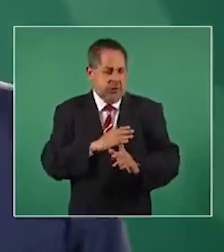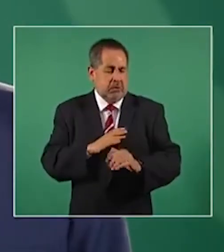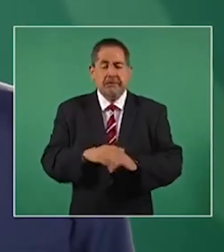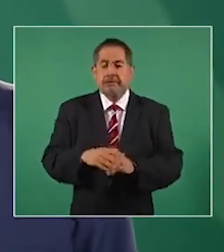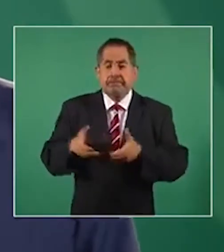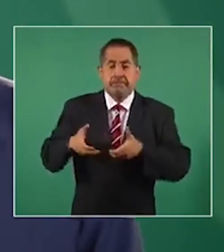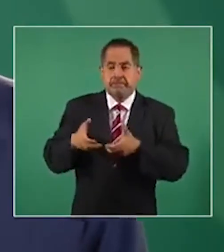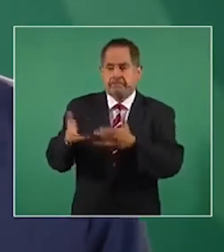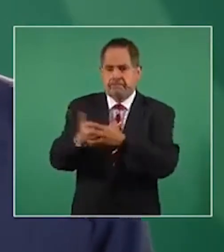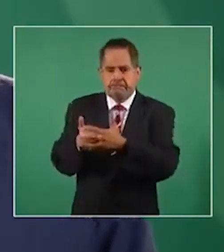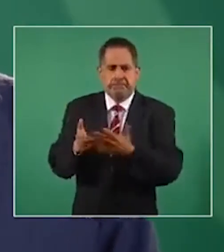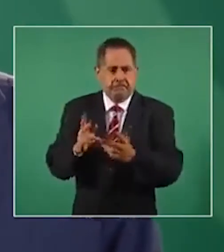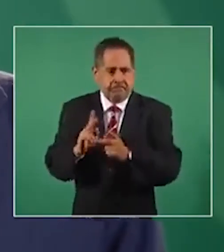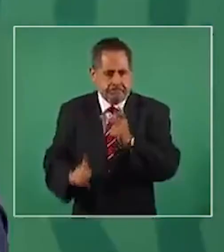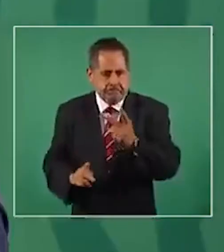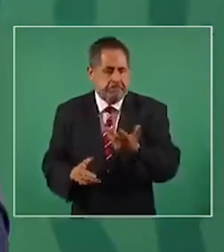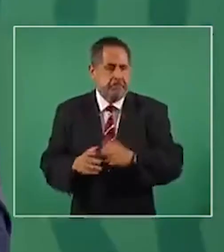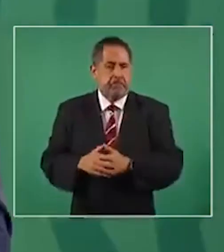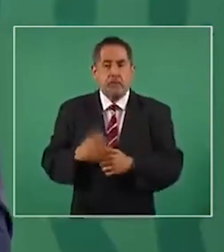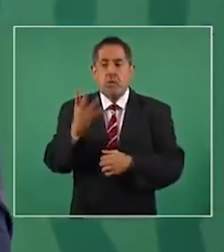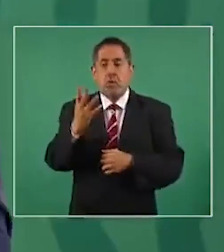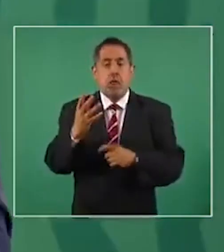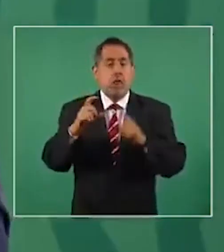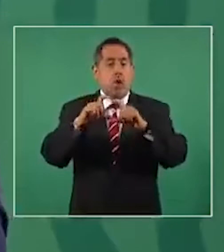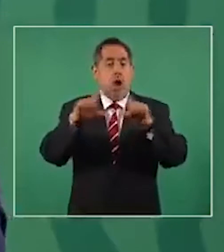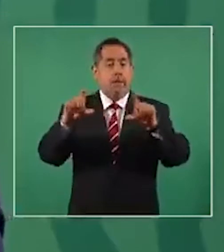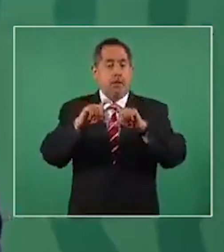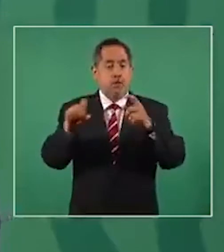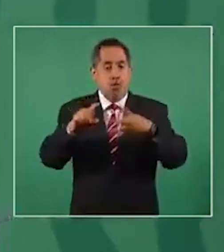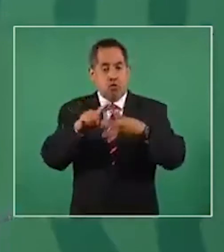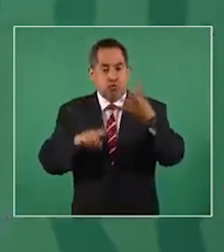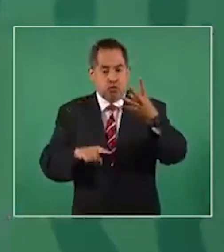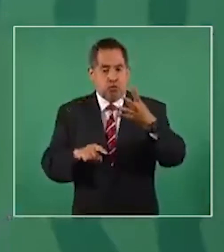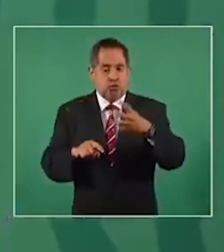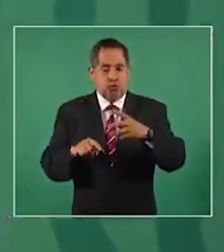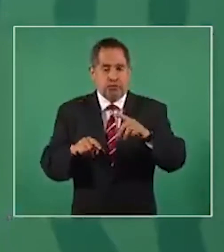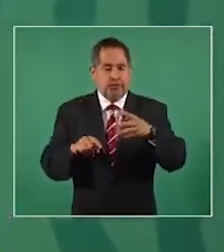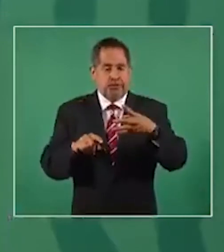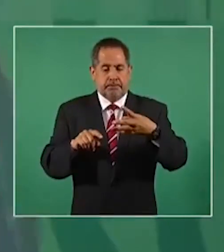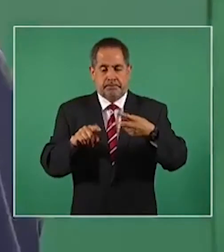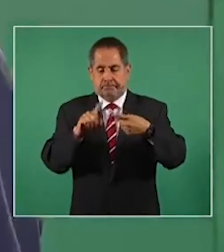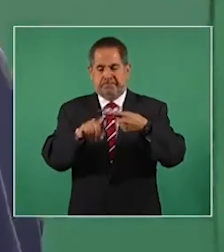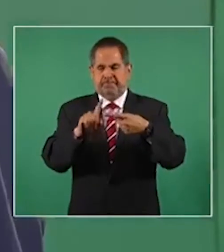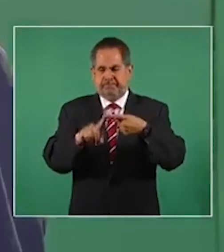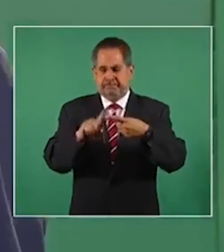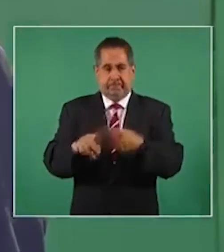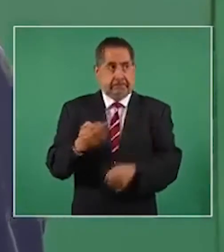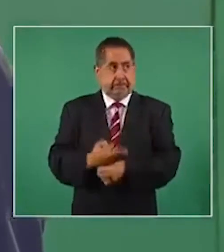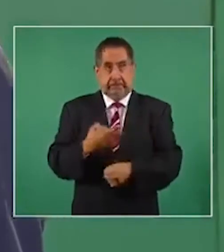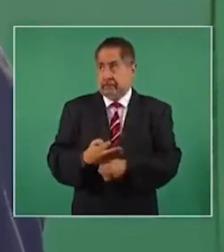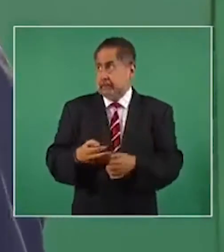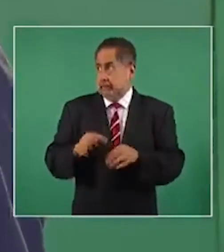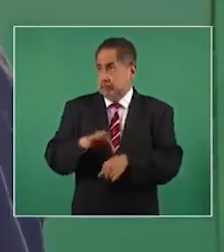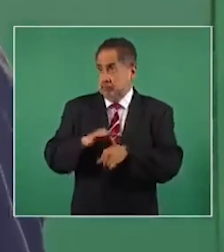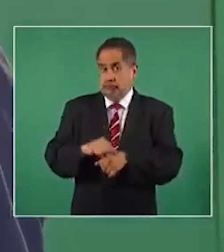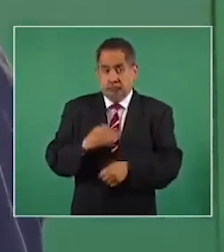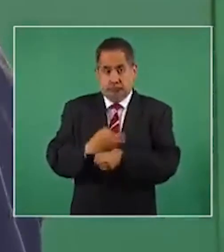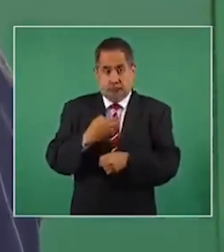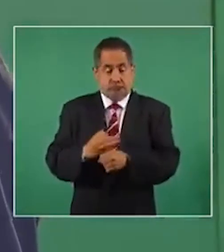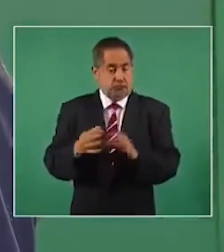el primero es el presente lo que estamos ahora viviendo